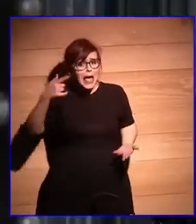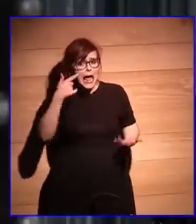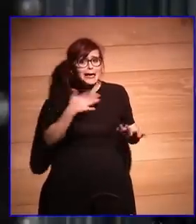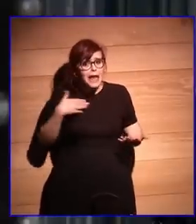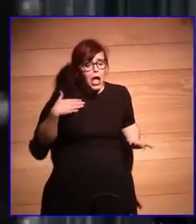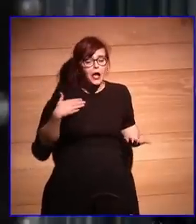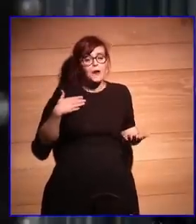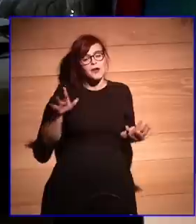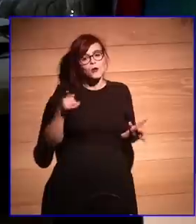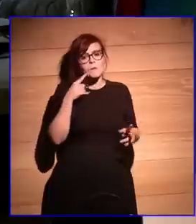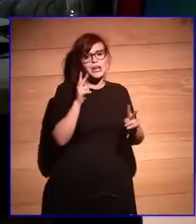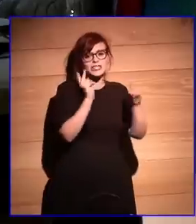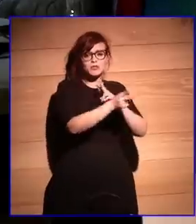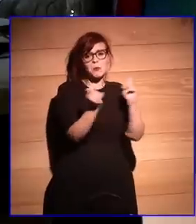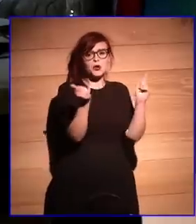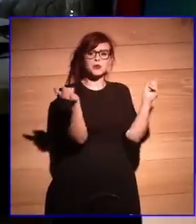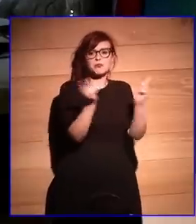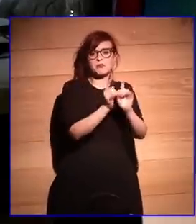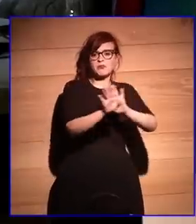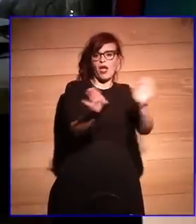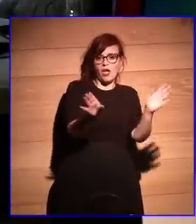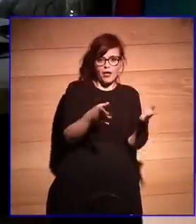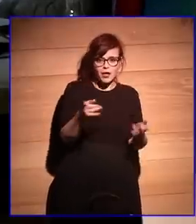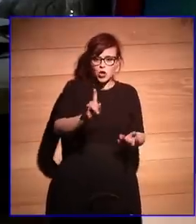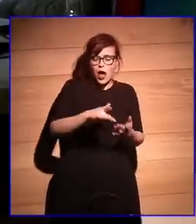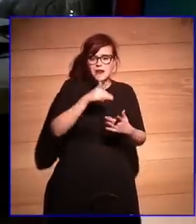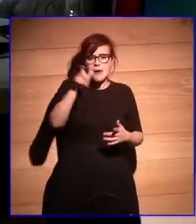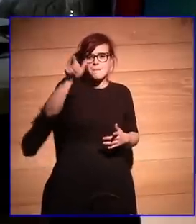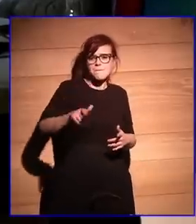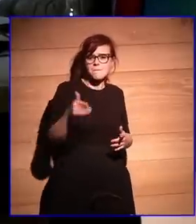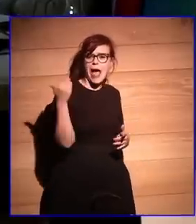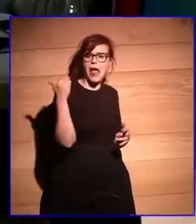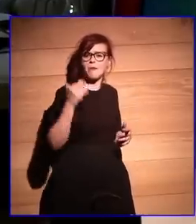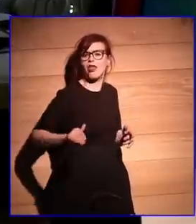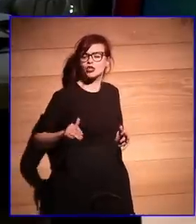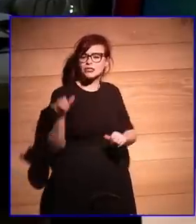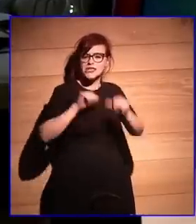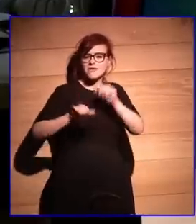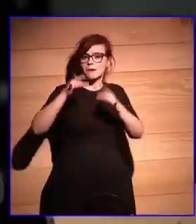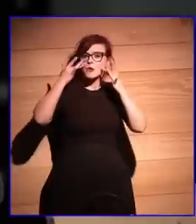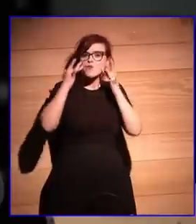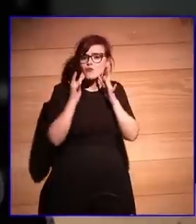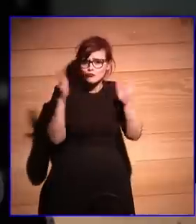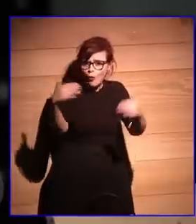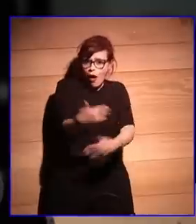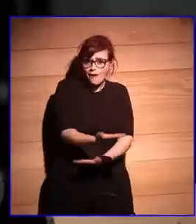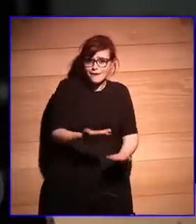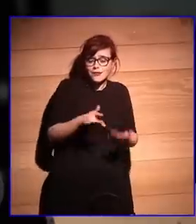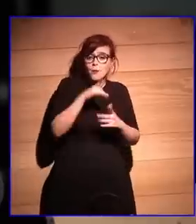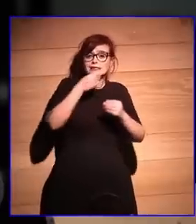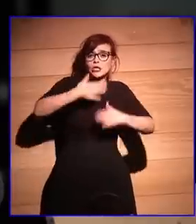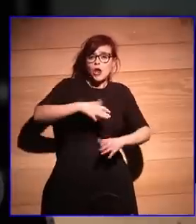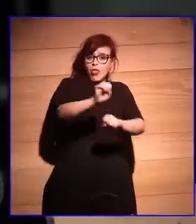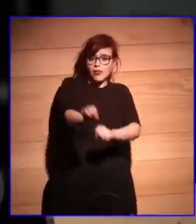respuesta un poco sofisticada, es decir... No hay malvados químicamente puros. No hay nadie a quien defender en la